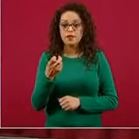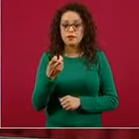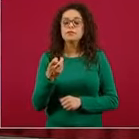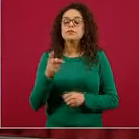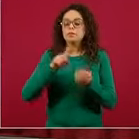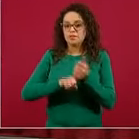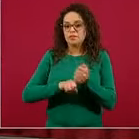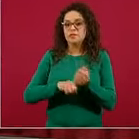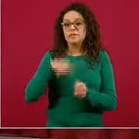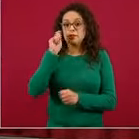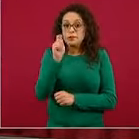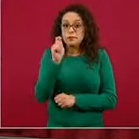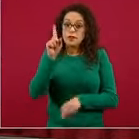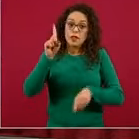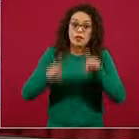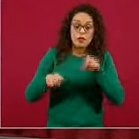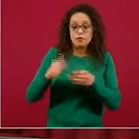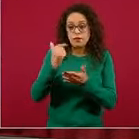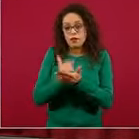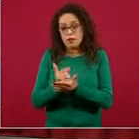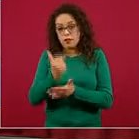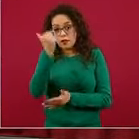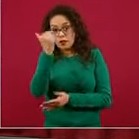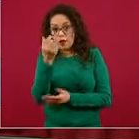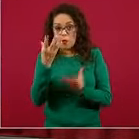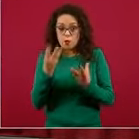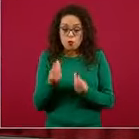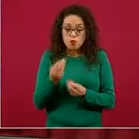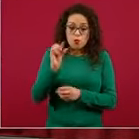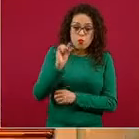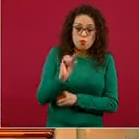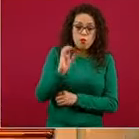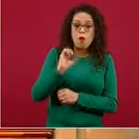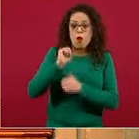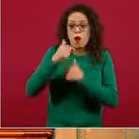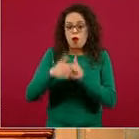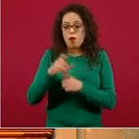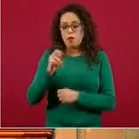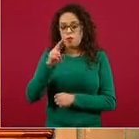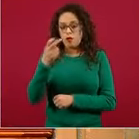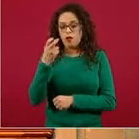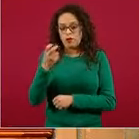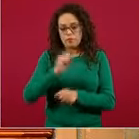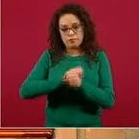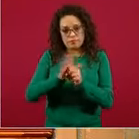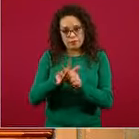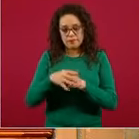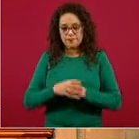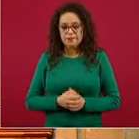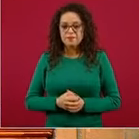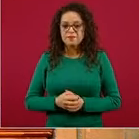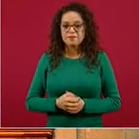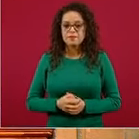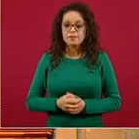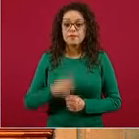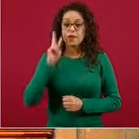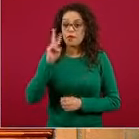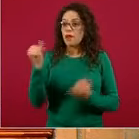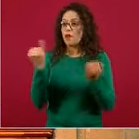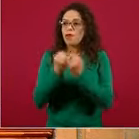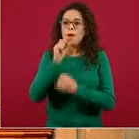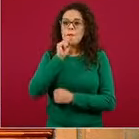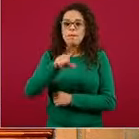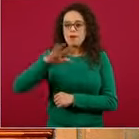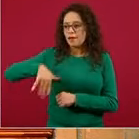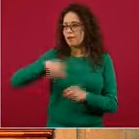clínico dependiendo de la gravedad de las complicaciones que tengan por COVID-19. Y vemos nuevamente prácticamente los mismos estados que comentábamos